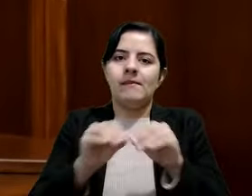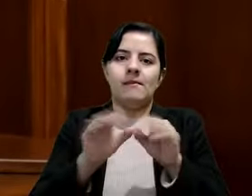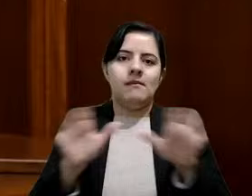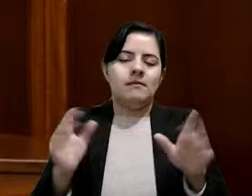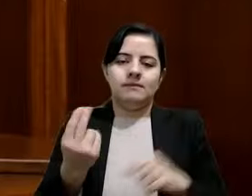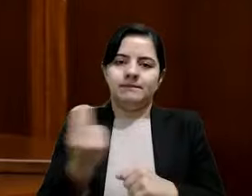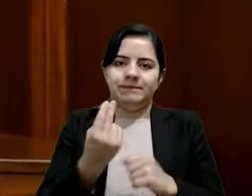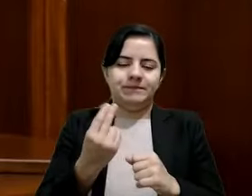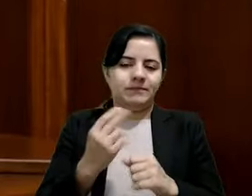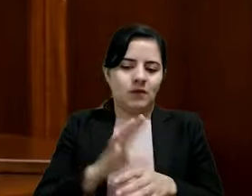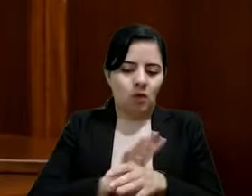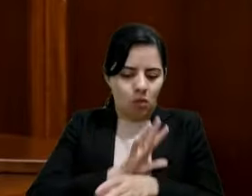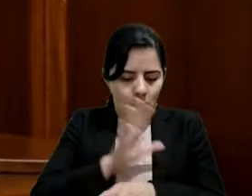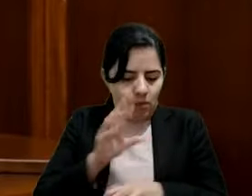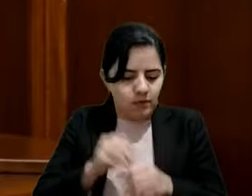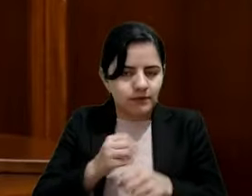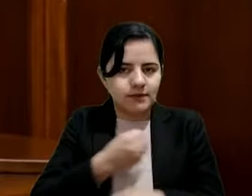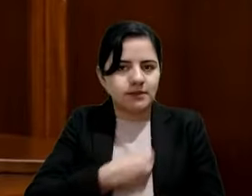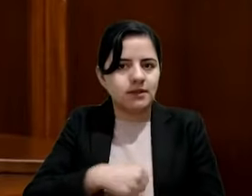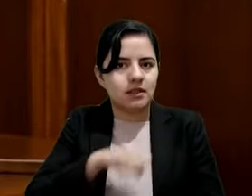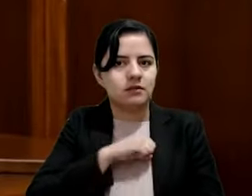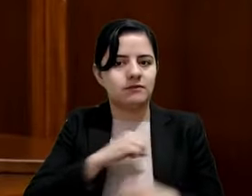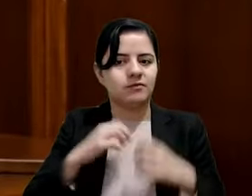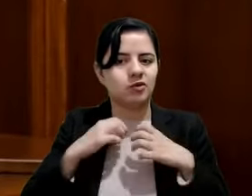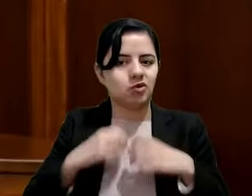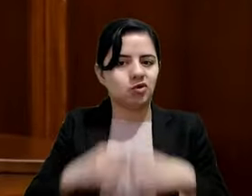mental pero sobre todo psicosocioculturales